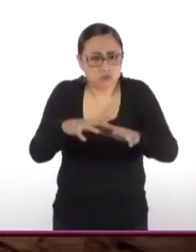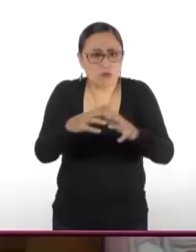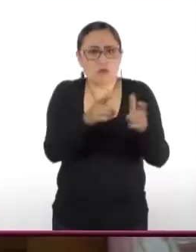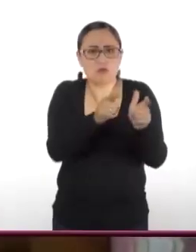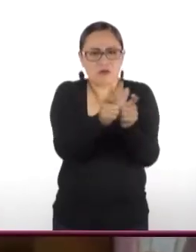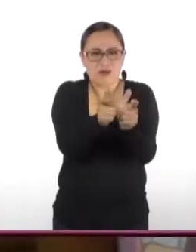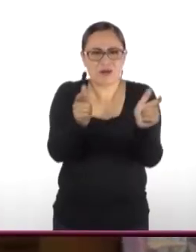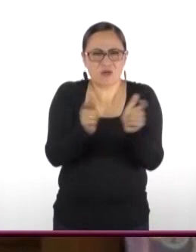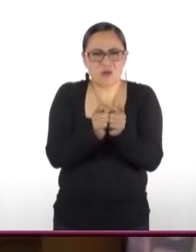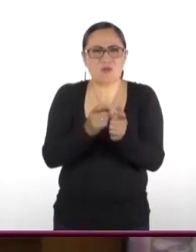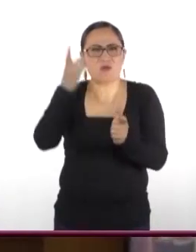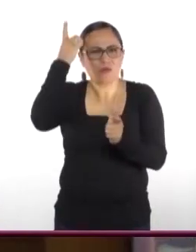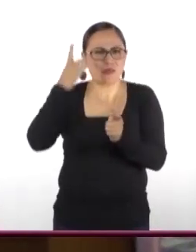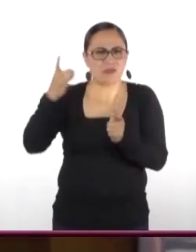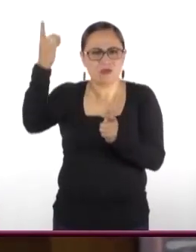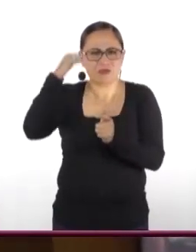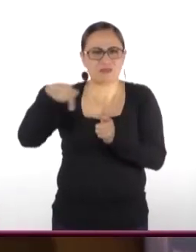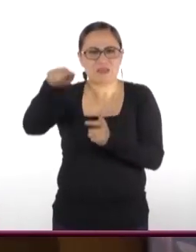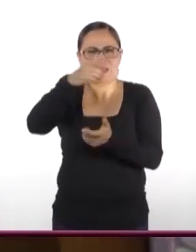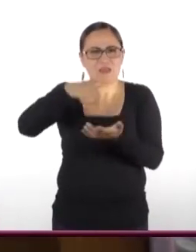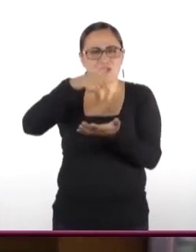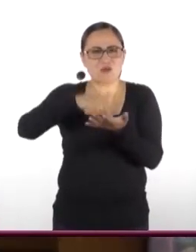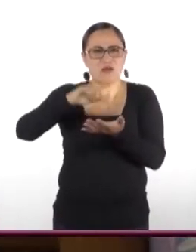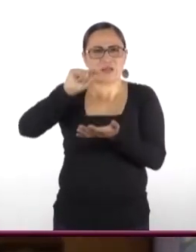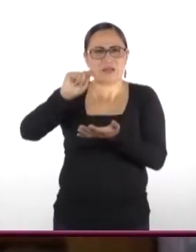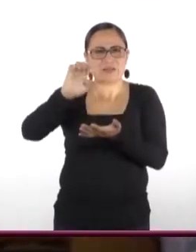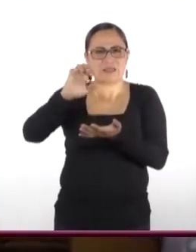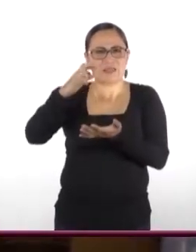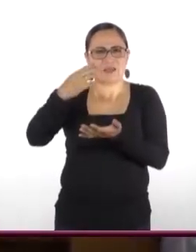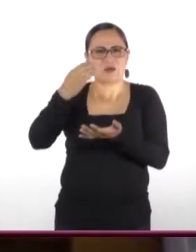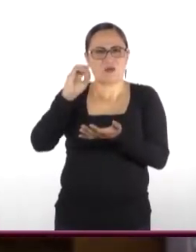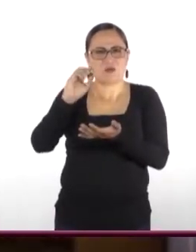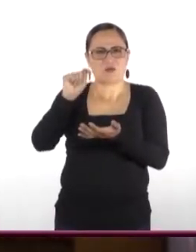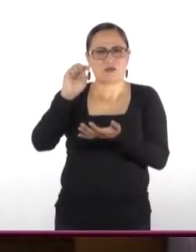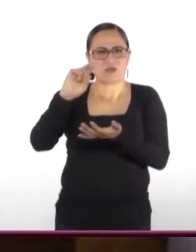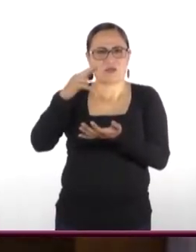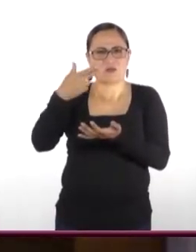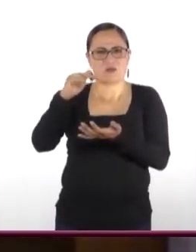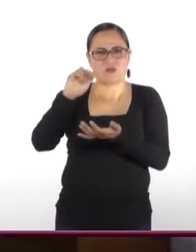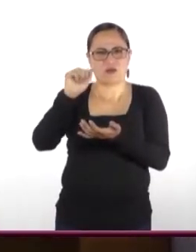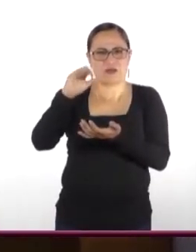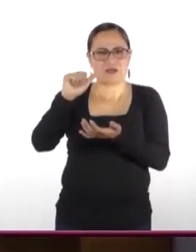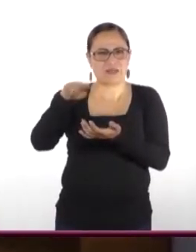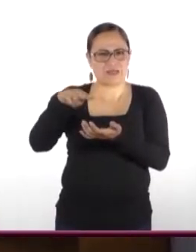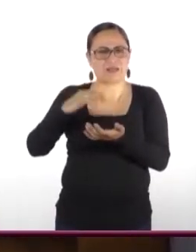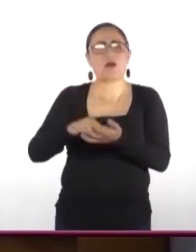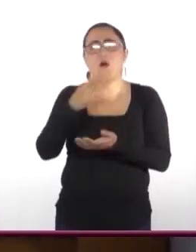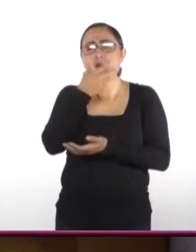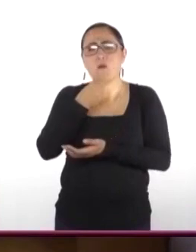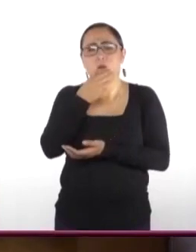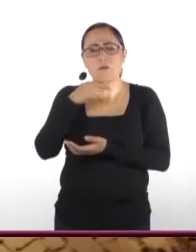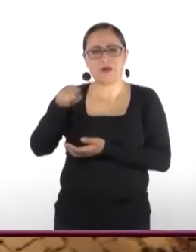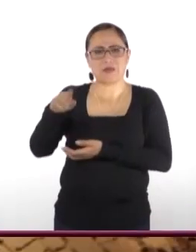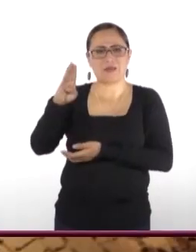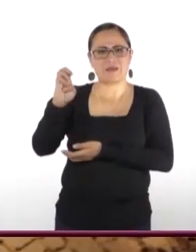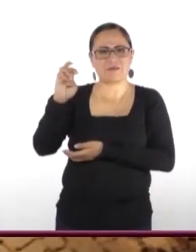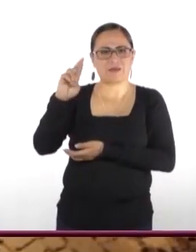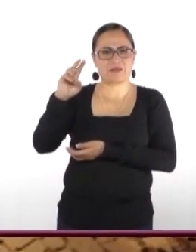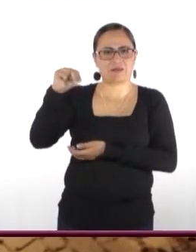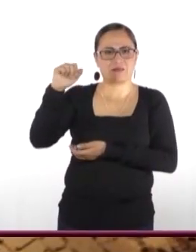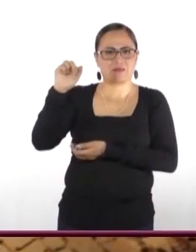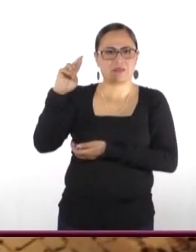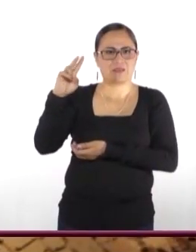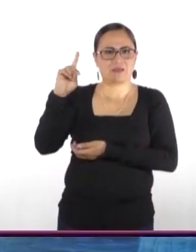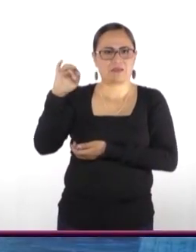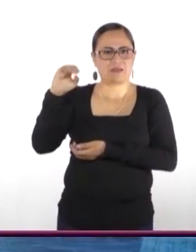se reunieron. Se convocaron los dioses allá en Teotihuacán. La narración de un mito fundacional recopilada por